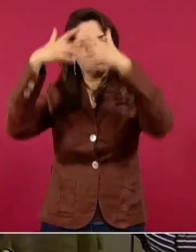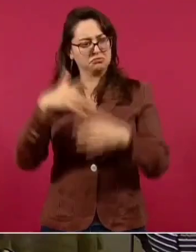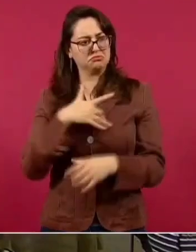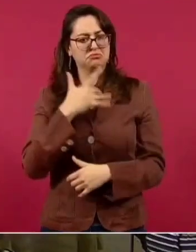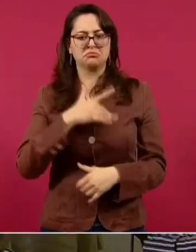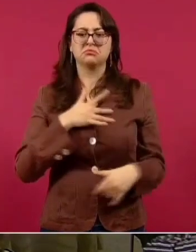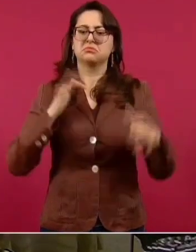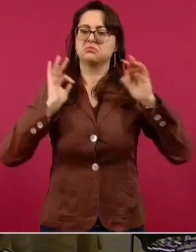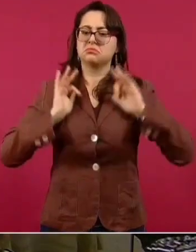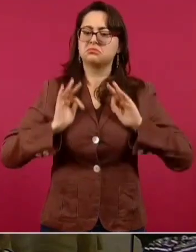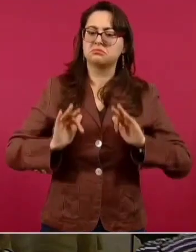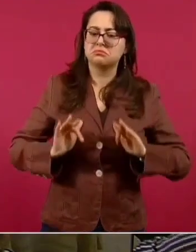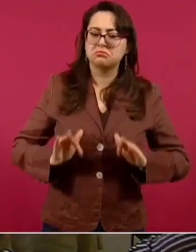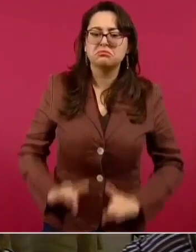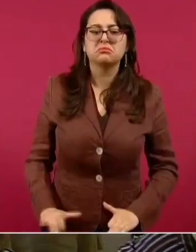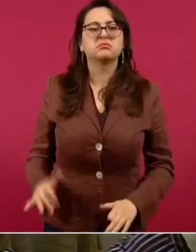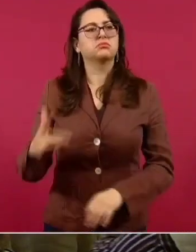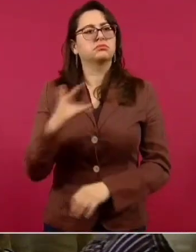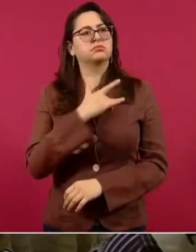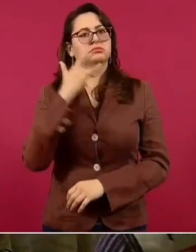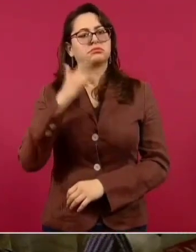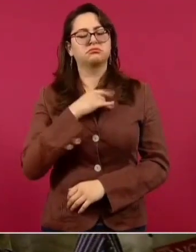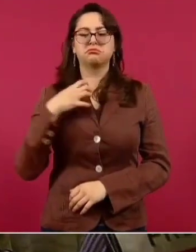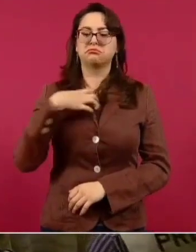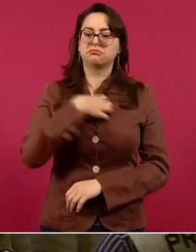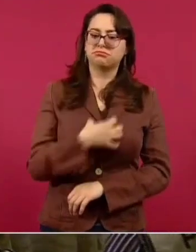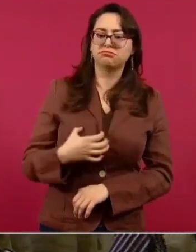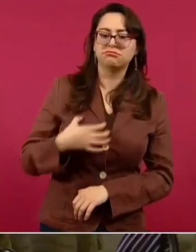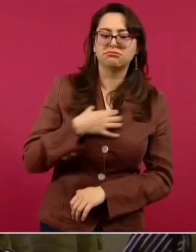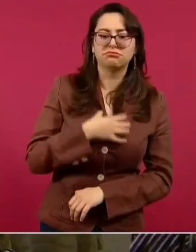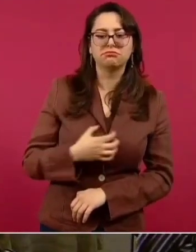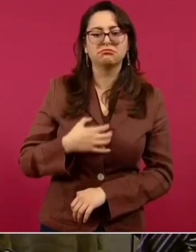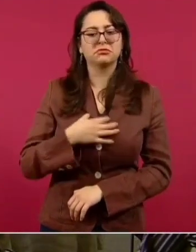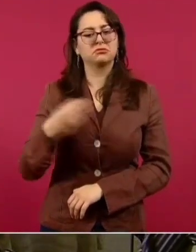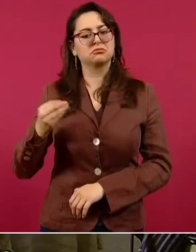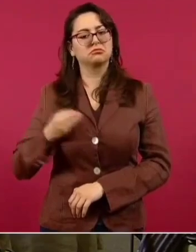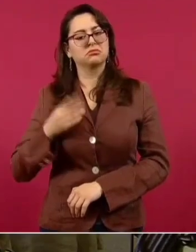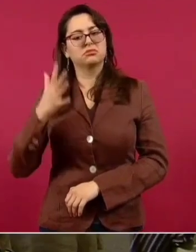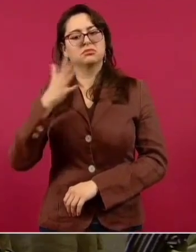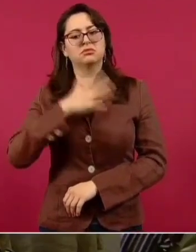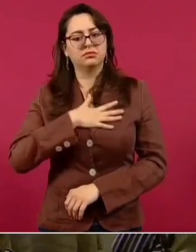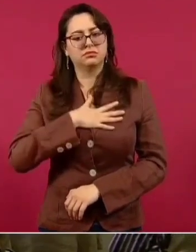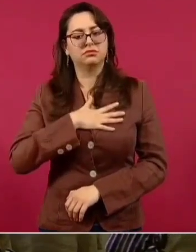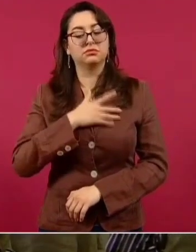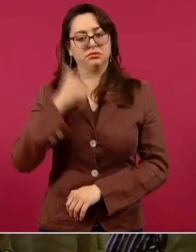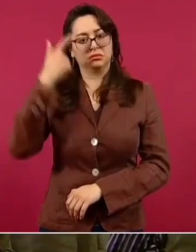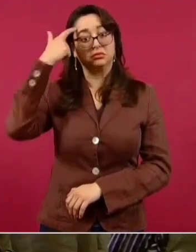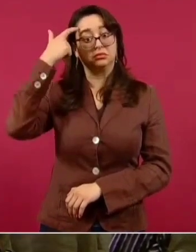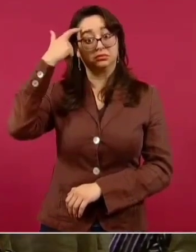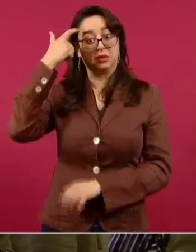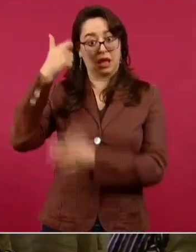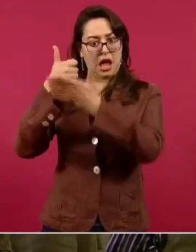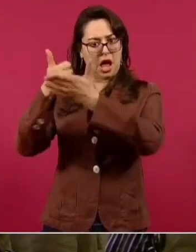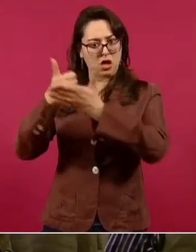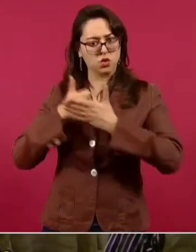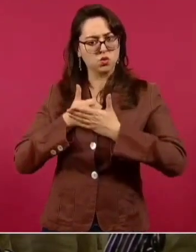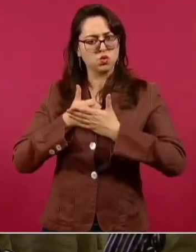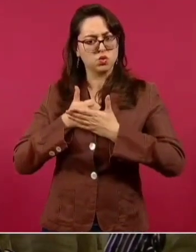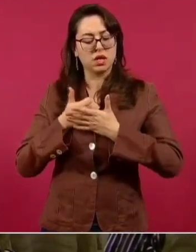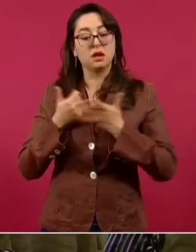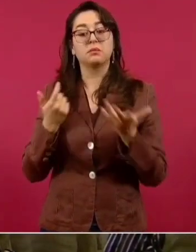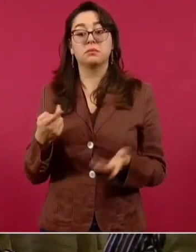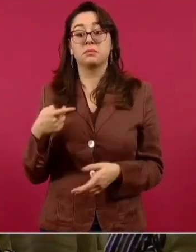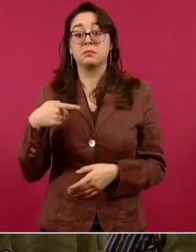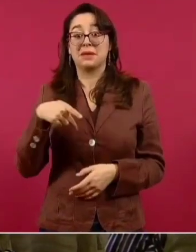bienestar físico o el bienestar emocional están gobernadas por ciertas zonas del cerebro y la mayoría de las